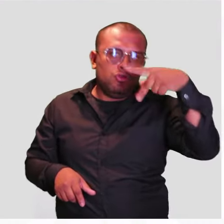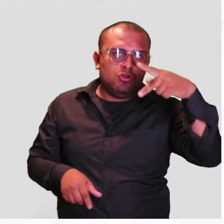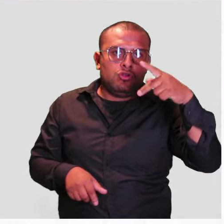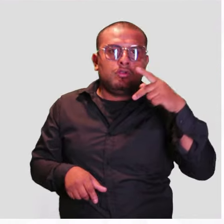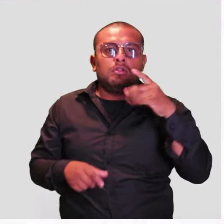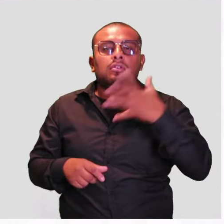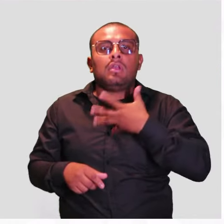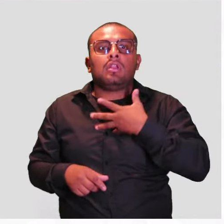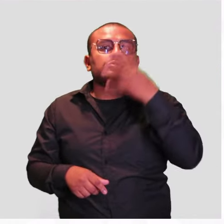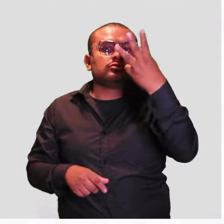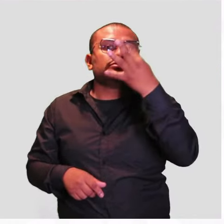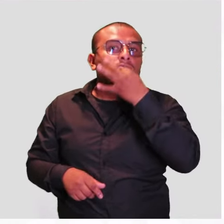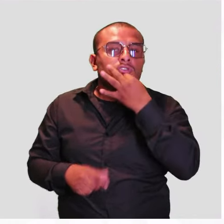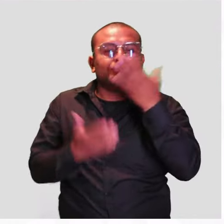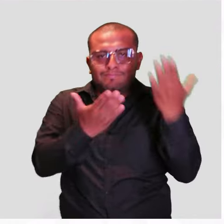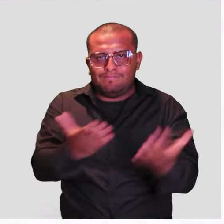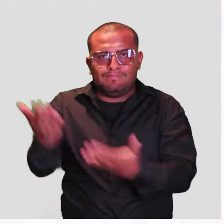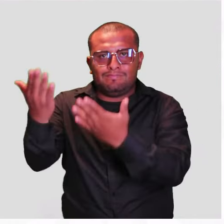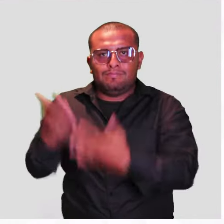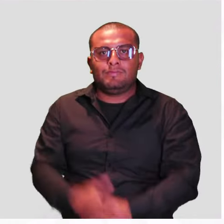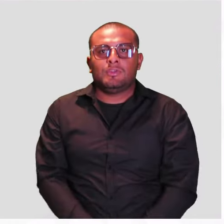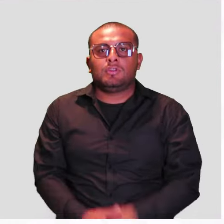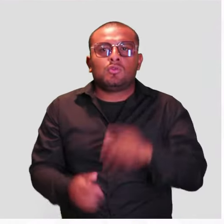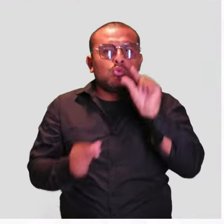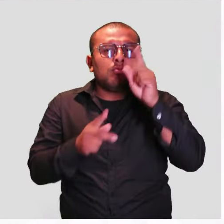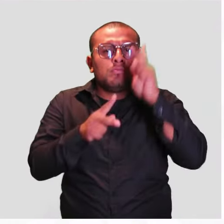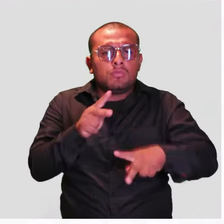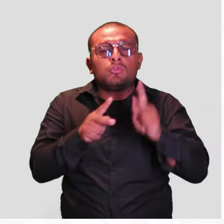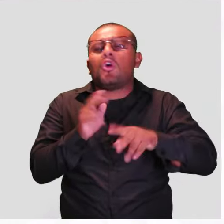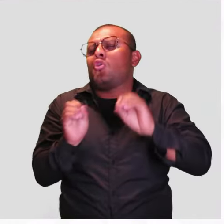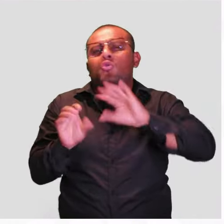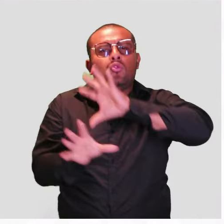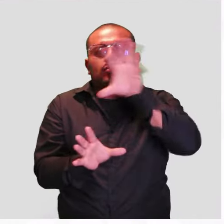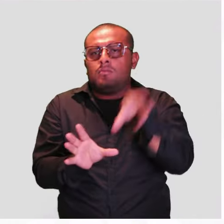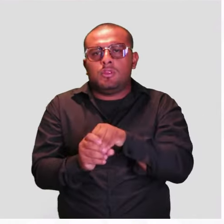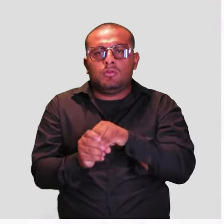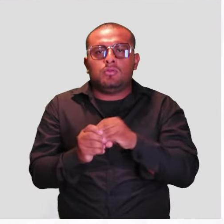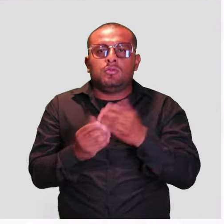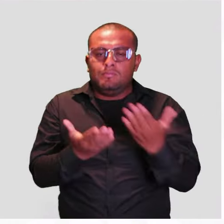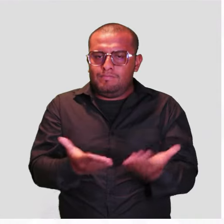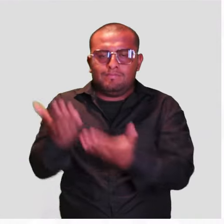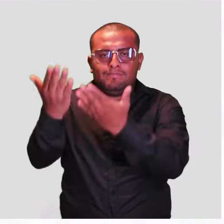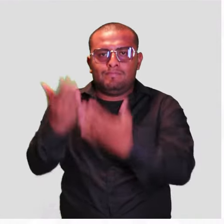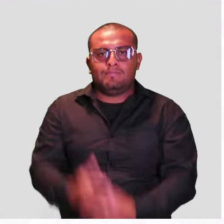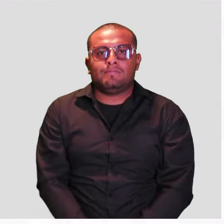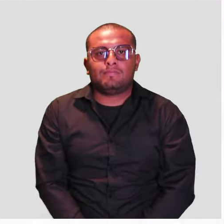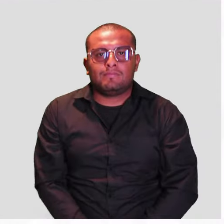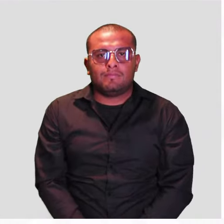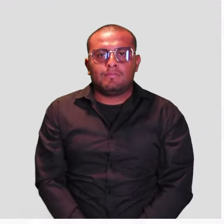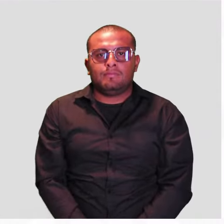para ser empleada en una o varias intervenciones. Le escuchamos, candidato.